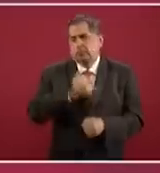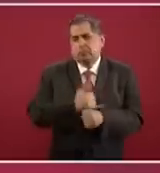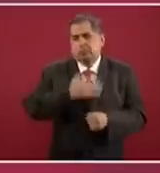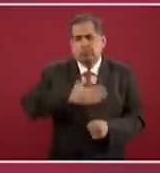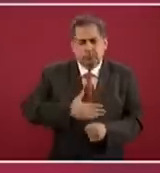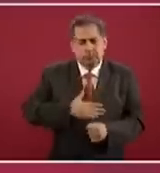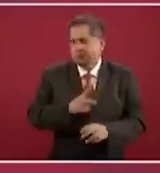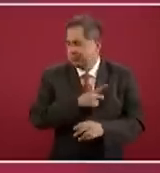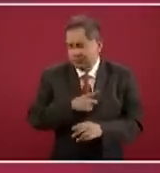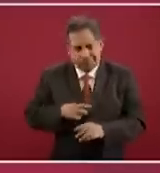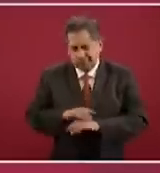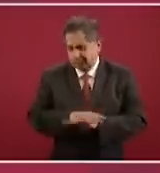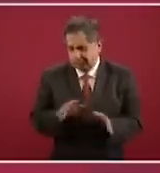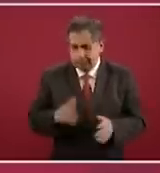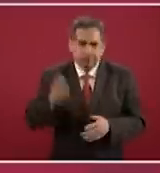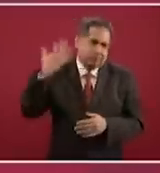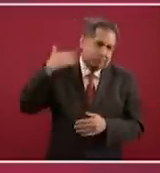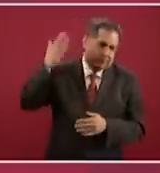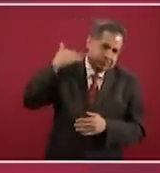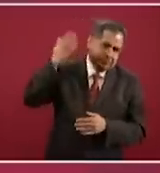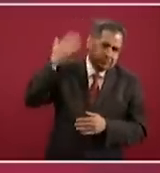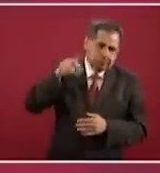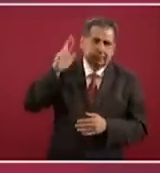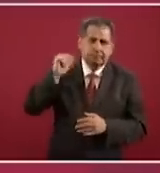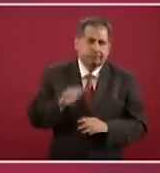injusticias que se cometían.